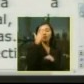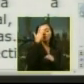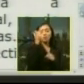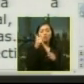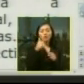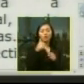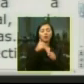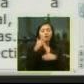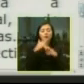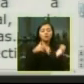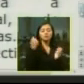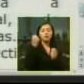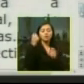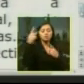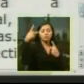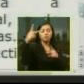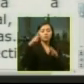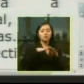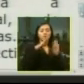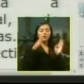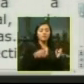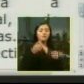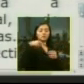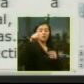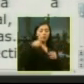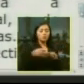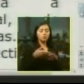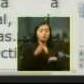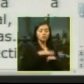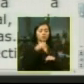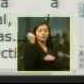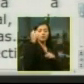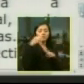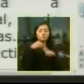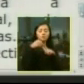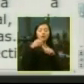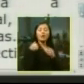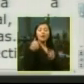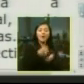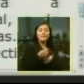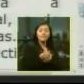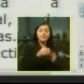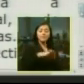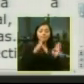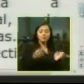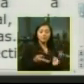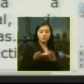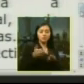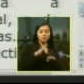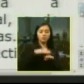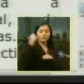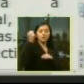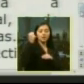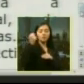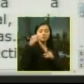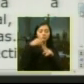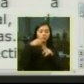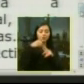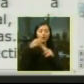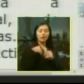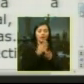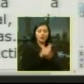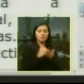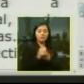derechos políticos por la Mesa 1 de Derechos Fundamentales y por la misma Mesa 1 de Derechos Fundamentales en la parte pertinente a los